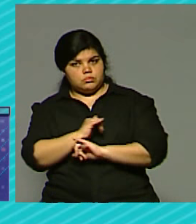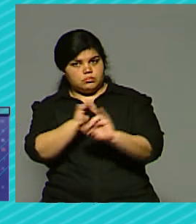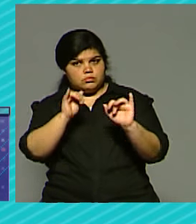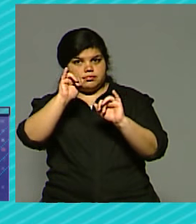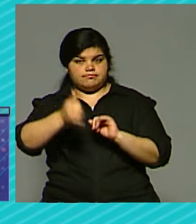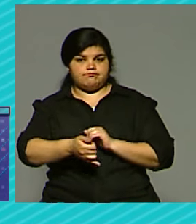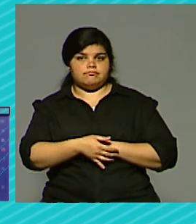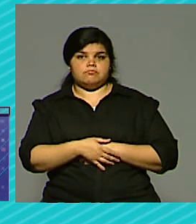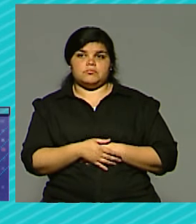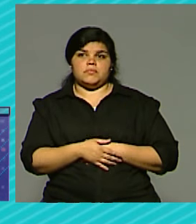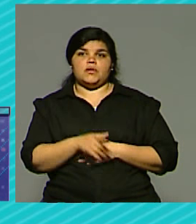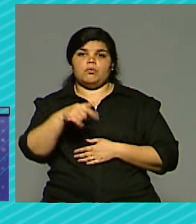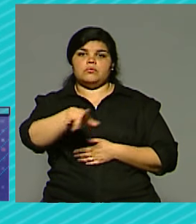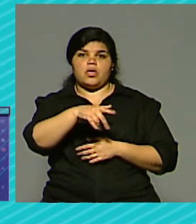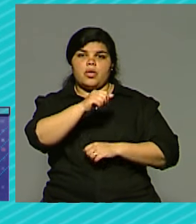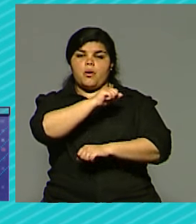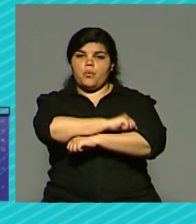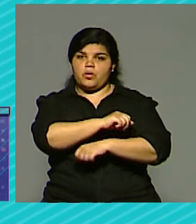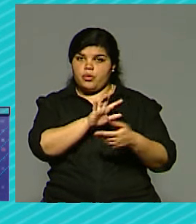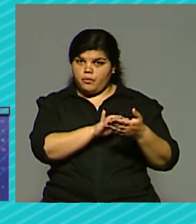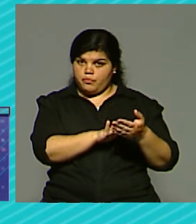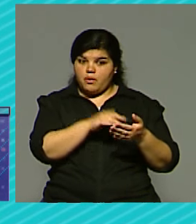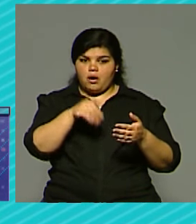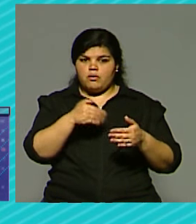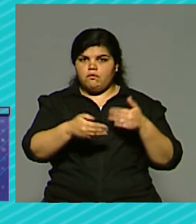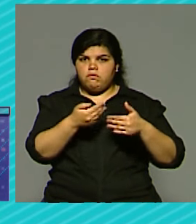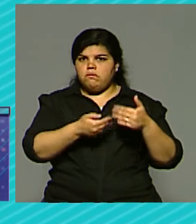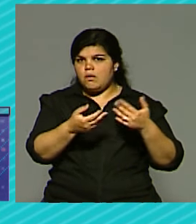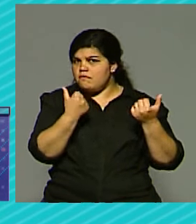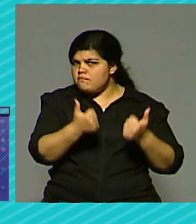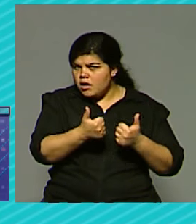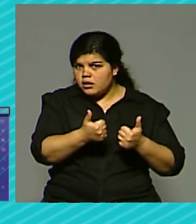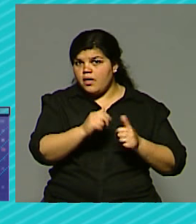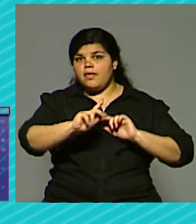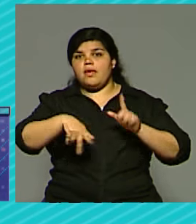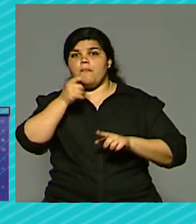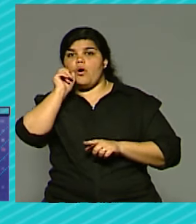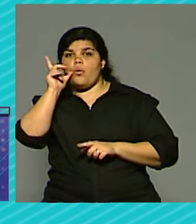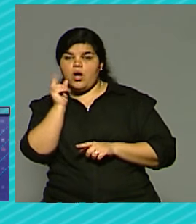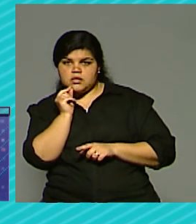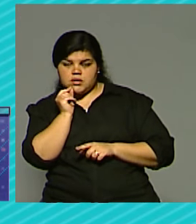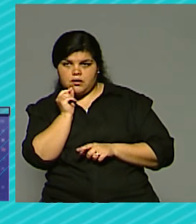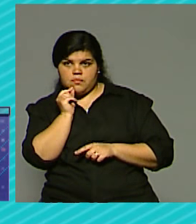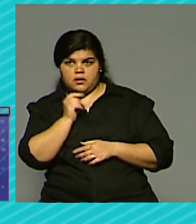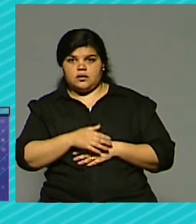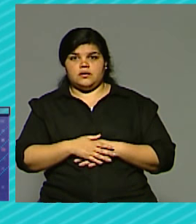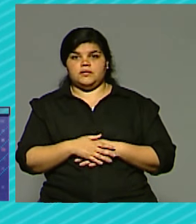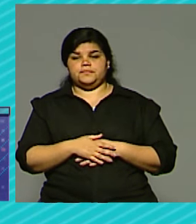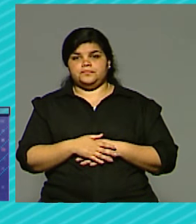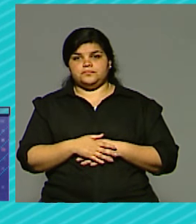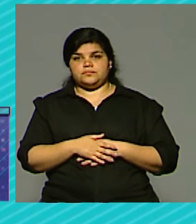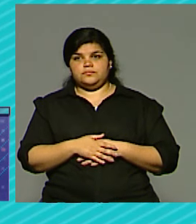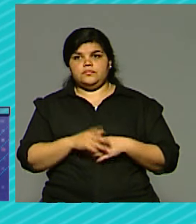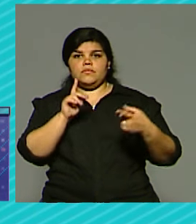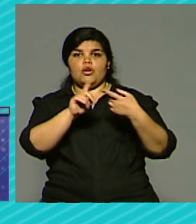que si tienen Windows Phone y hoy le está funcionando, hasta que WhatsApp no corte directamente el acceso a la